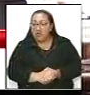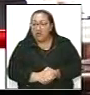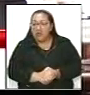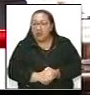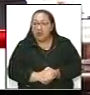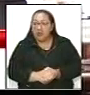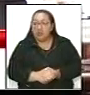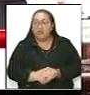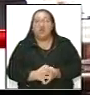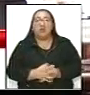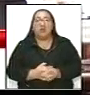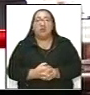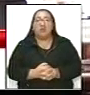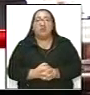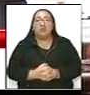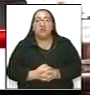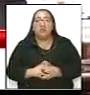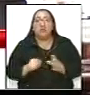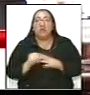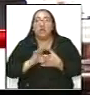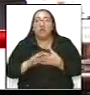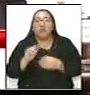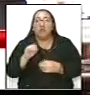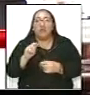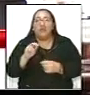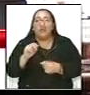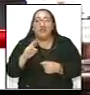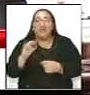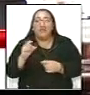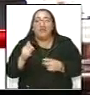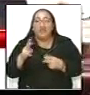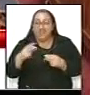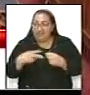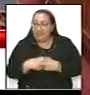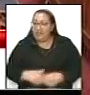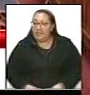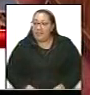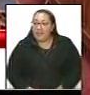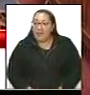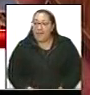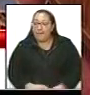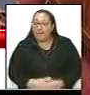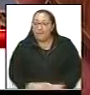congresista Domínguez. Por supuesto, usted lo tiene bien. Muchas gracias. Congresista Monterola tiene las dos interrupciones.